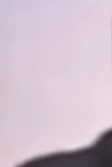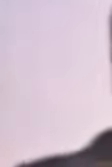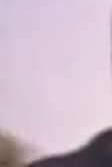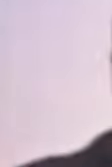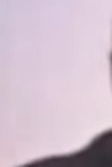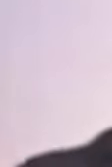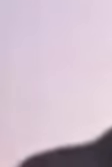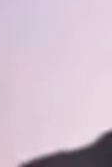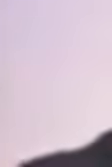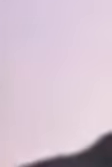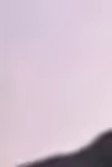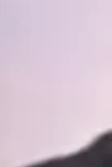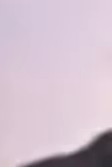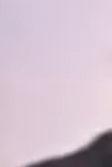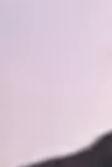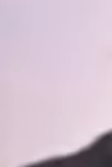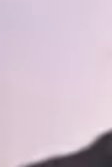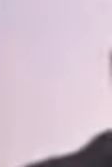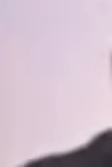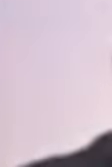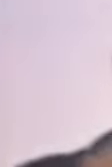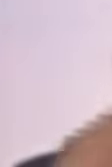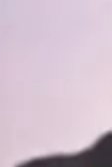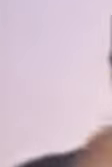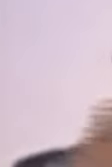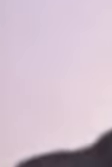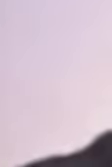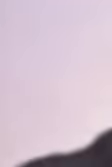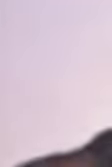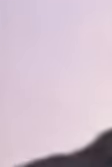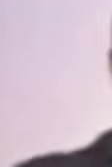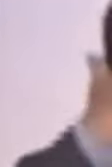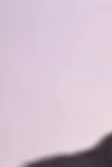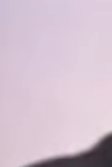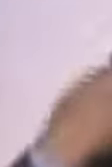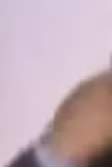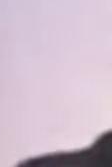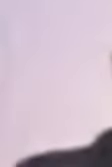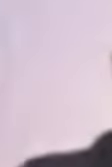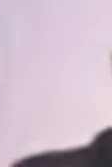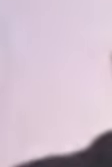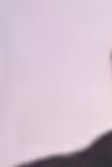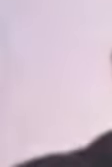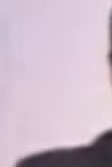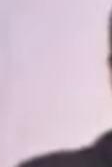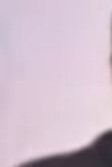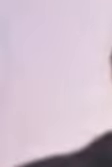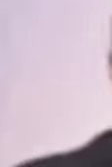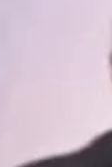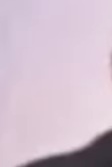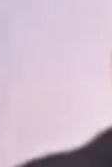Personas que no teman dar al pecado el nombre que les corresponde. Personas cuya conciencia sea tan leal al deber como la brújula al